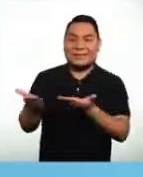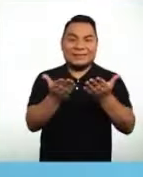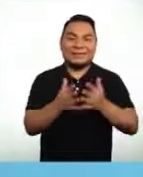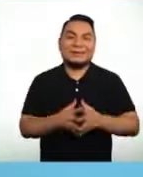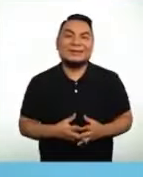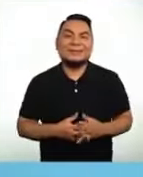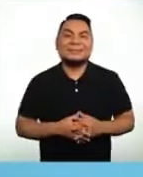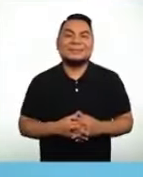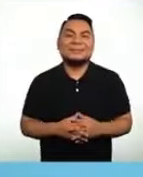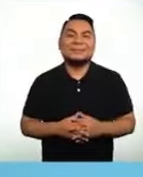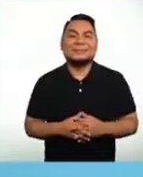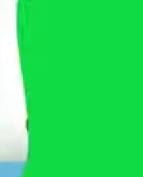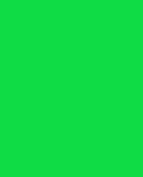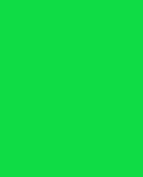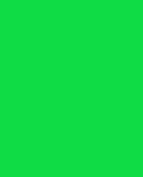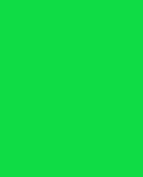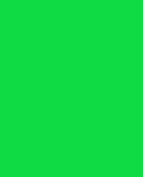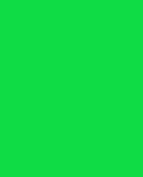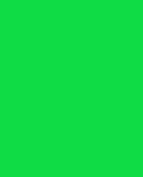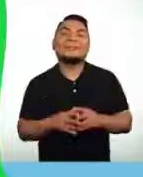canción? ¡Adelante!